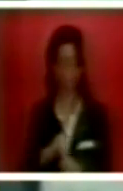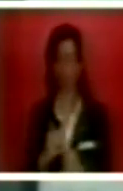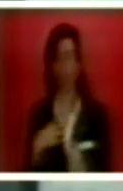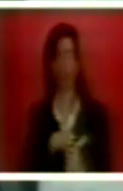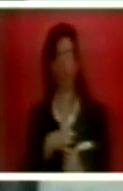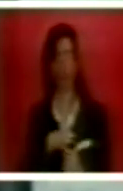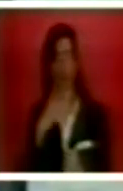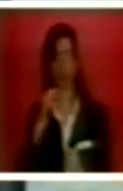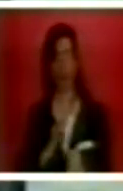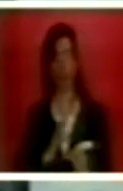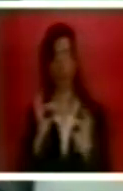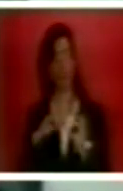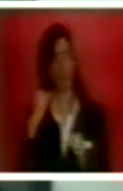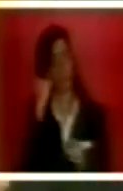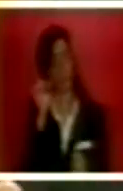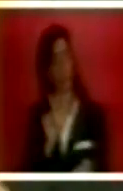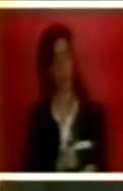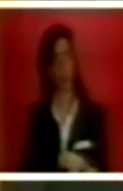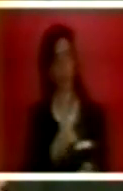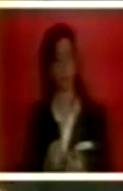días del año establecido.